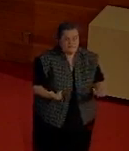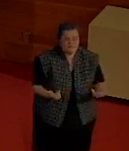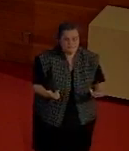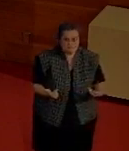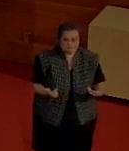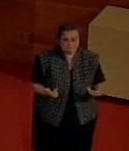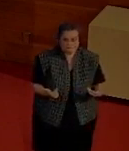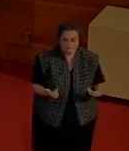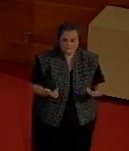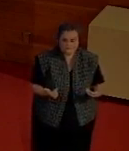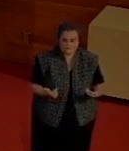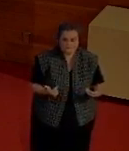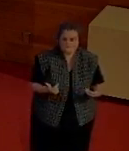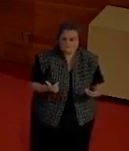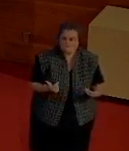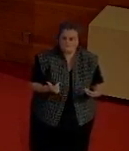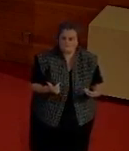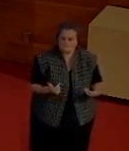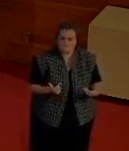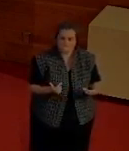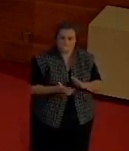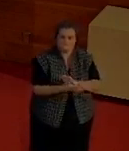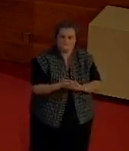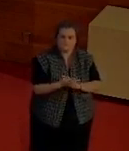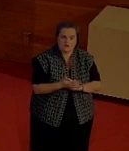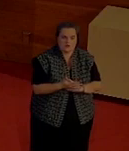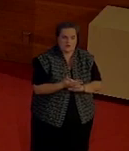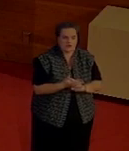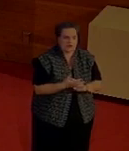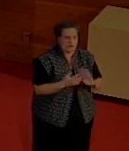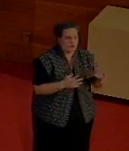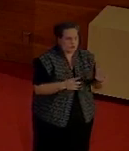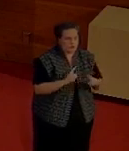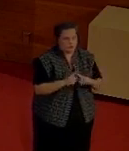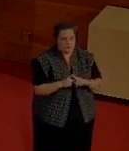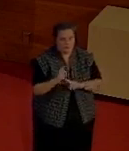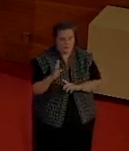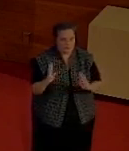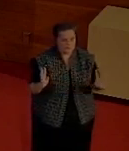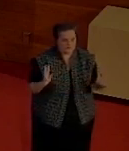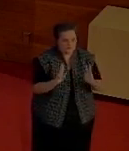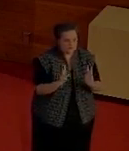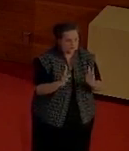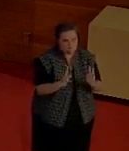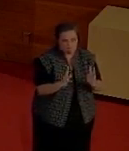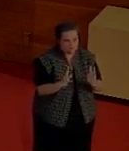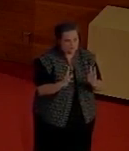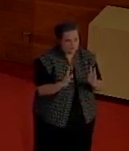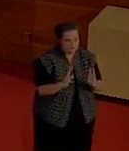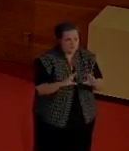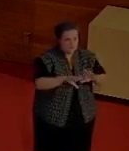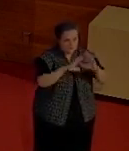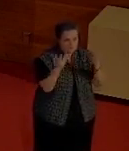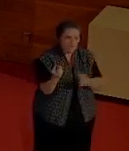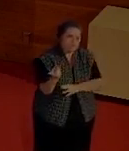la no se trata de cuatro contra otros cuatro se trata de que el conjunto de los prácticamente 200 estados del planeta